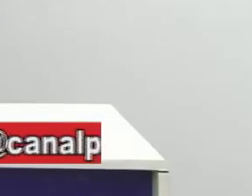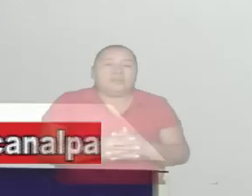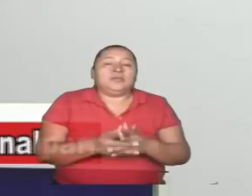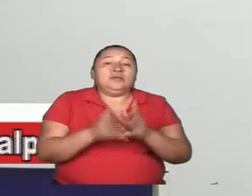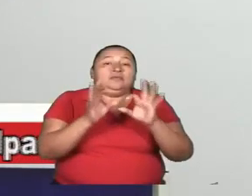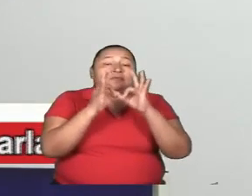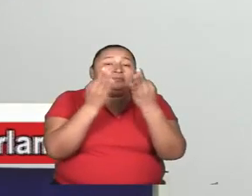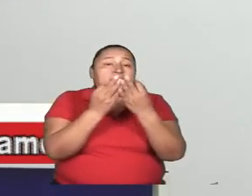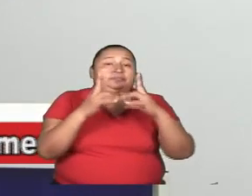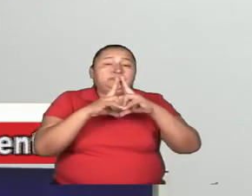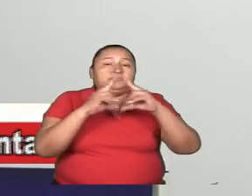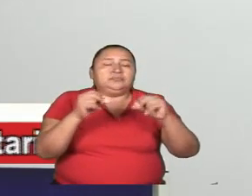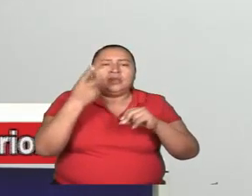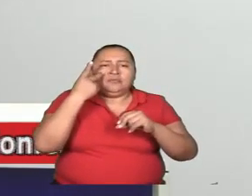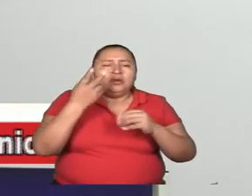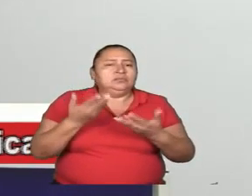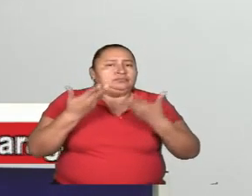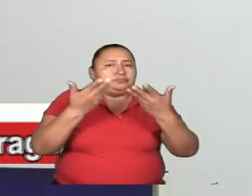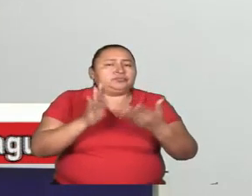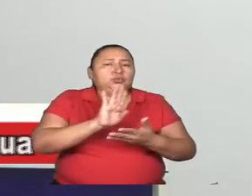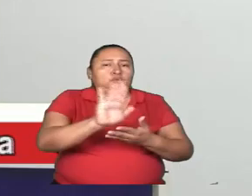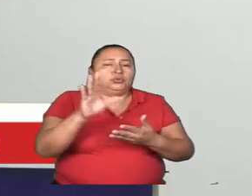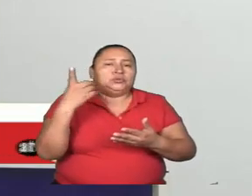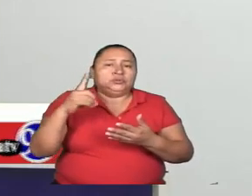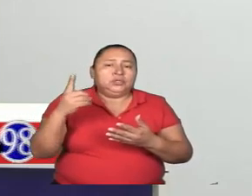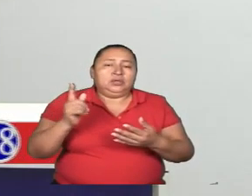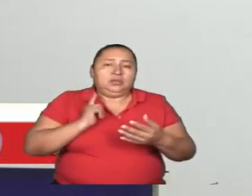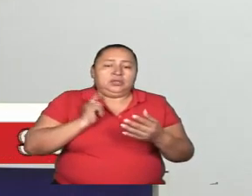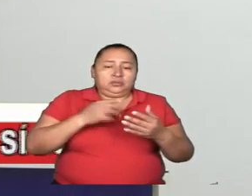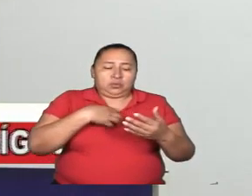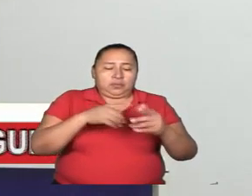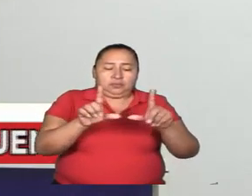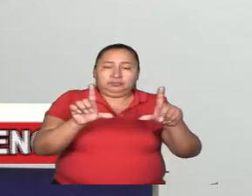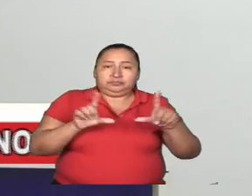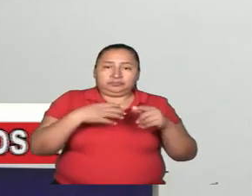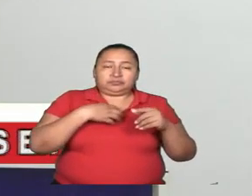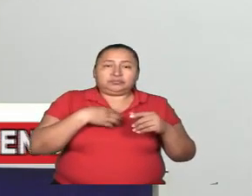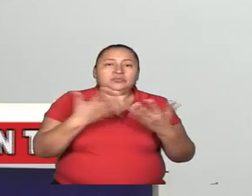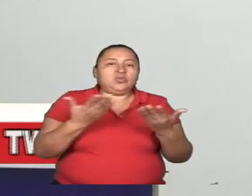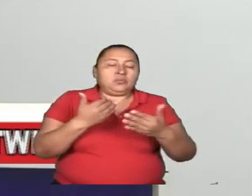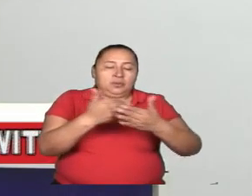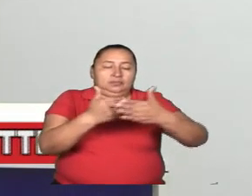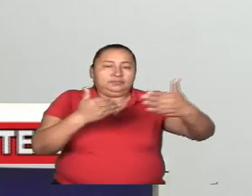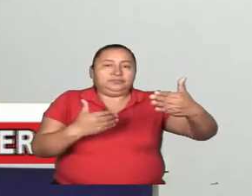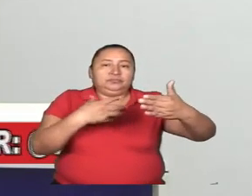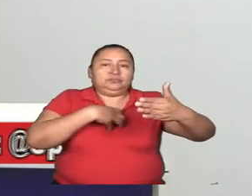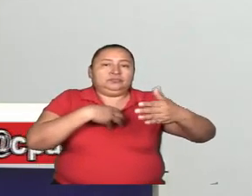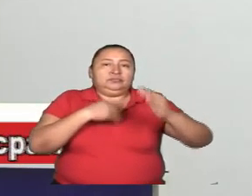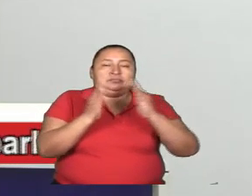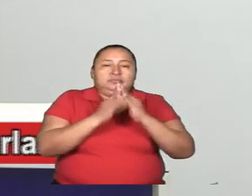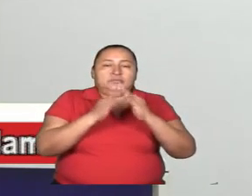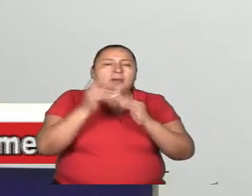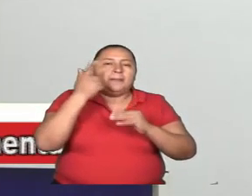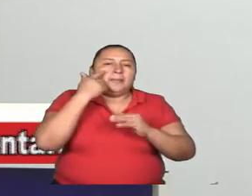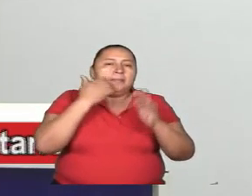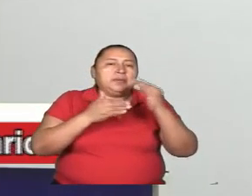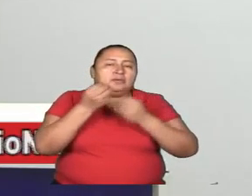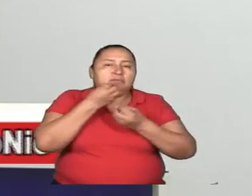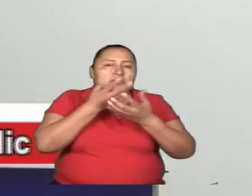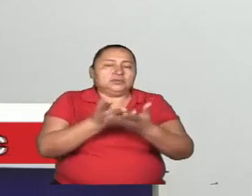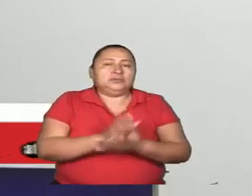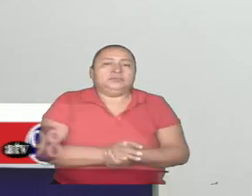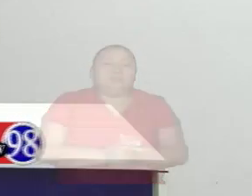Familias nicaragüenses ven restituidos su derecho a la tenencia de la propiedad, esto al obtener sus títulos de propiedad. Veamos más a través del